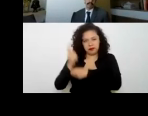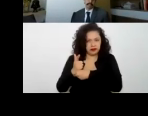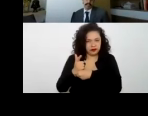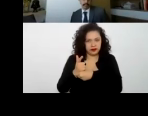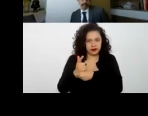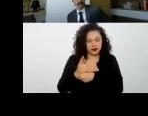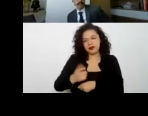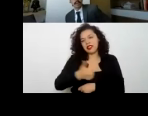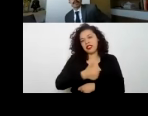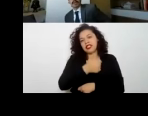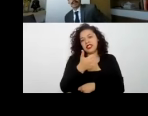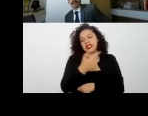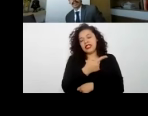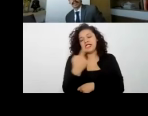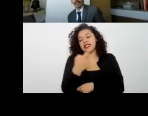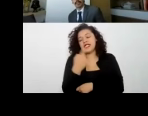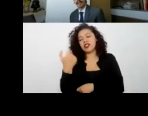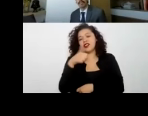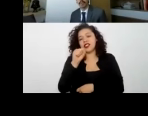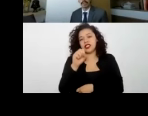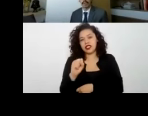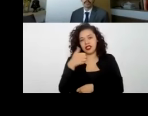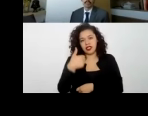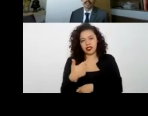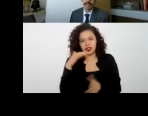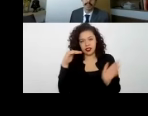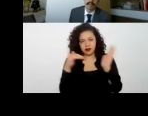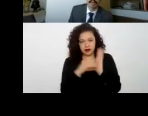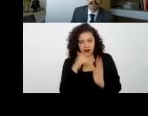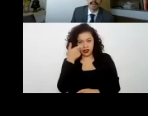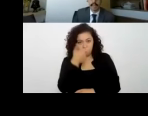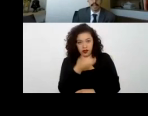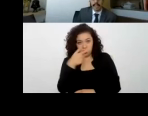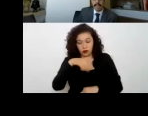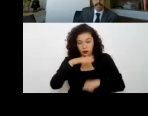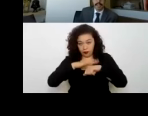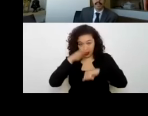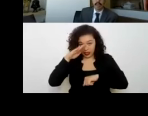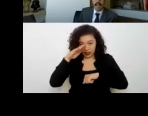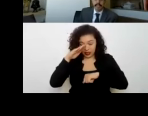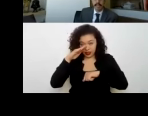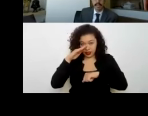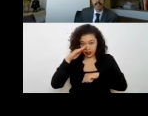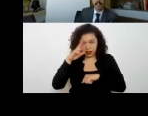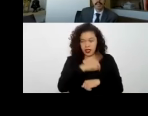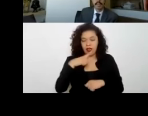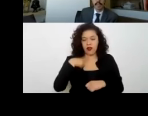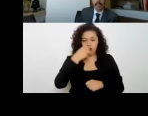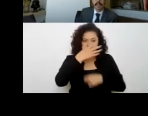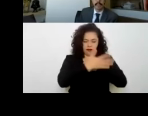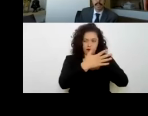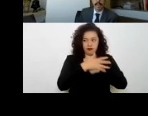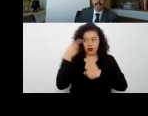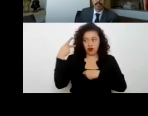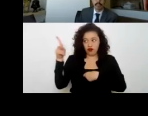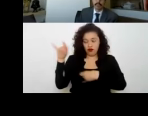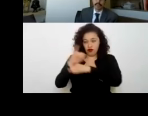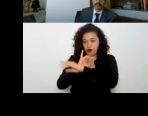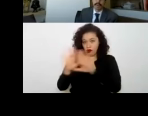166 mil pesos, dentro de la información que tú tienes que recabar de ese donante,